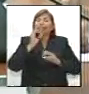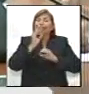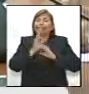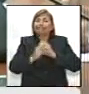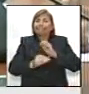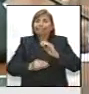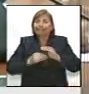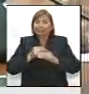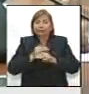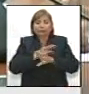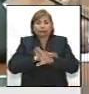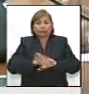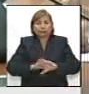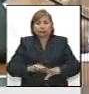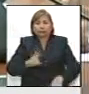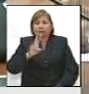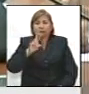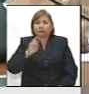termina en 2020.